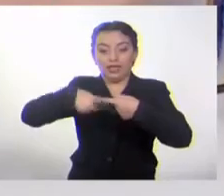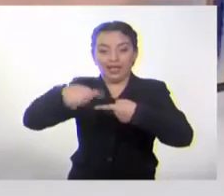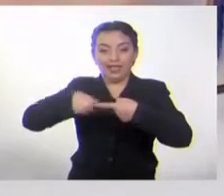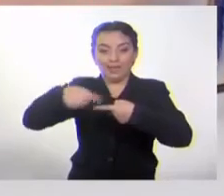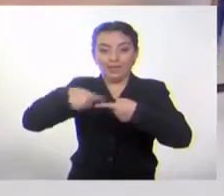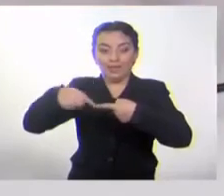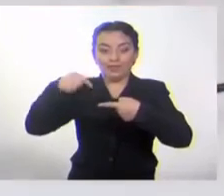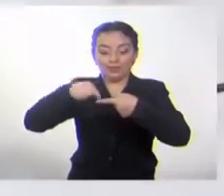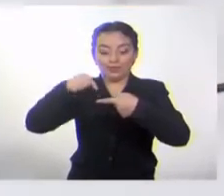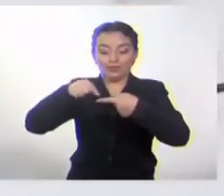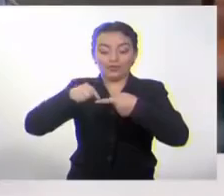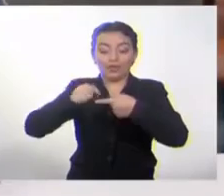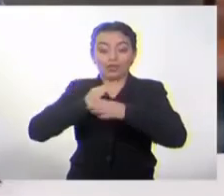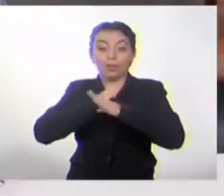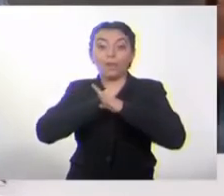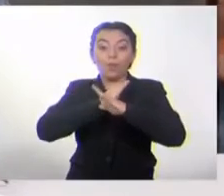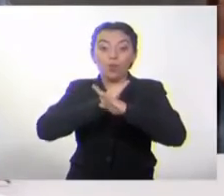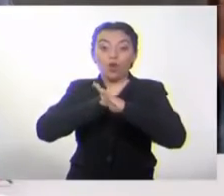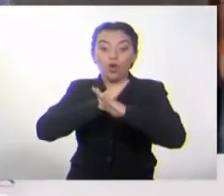vayan a quemar.